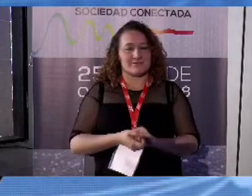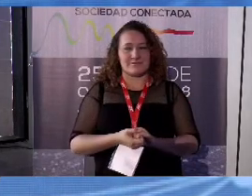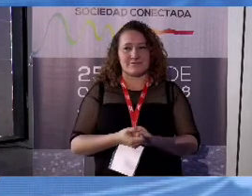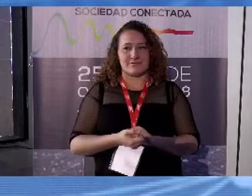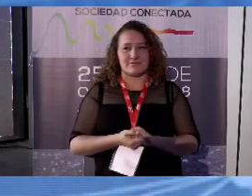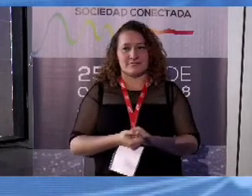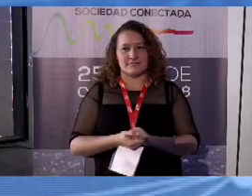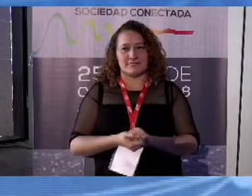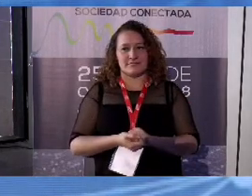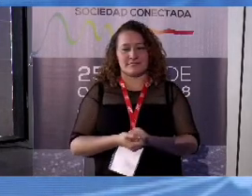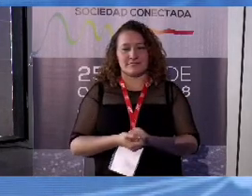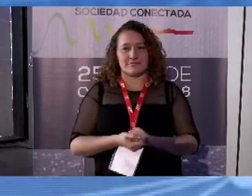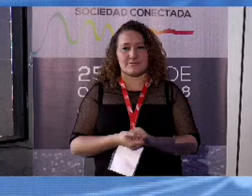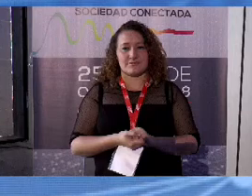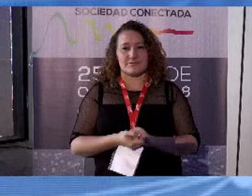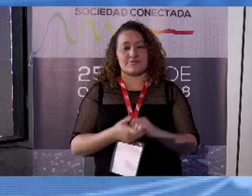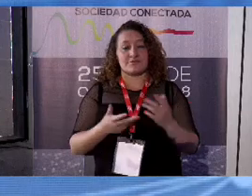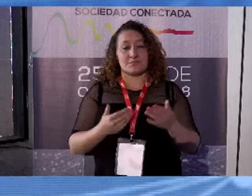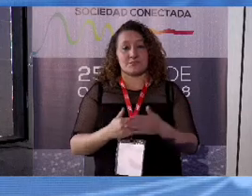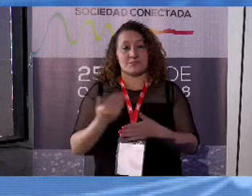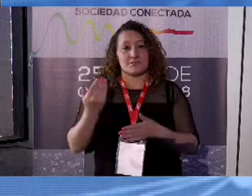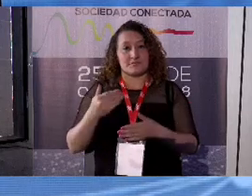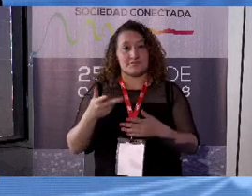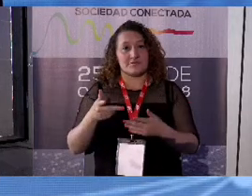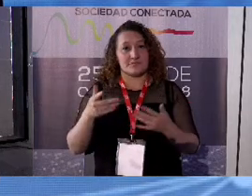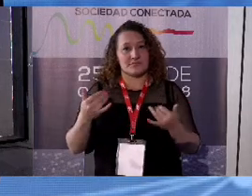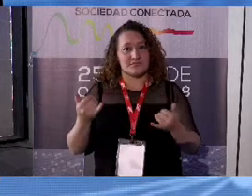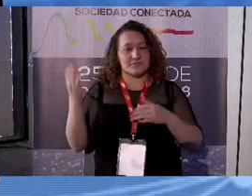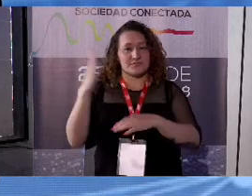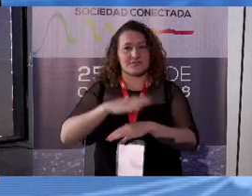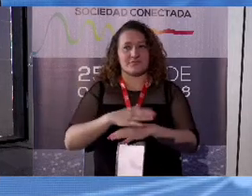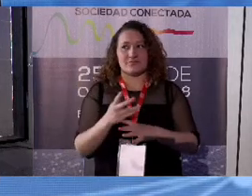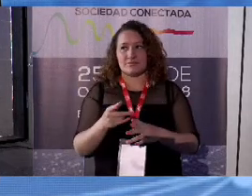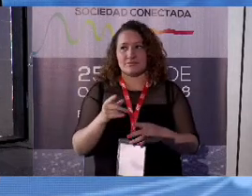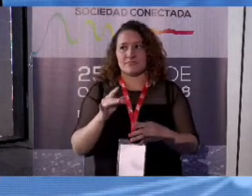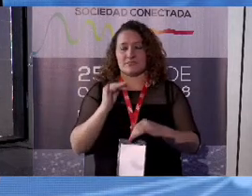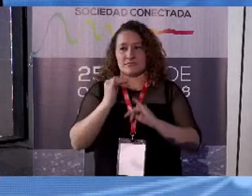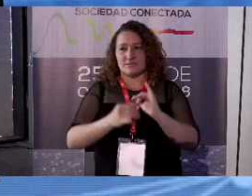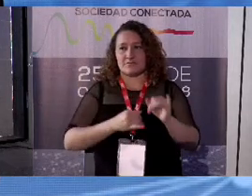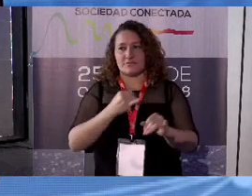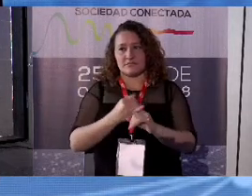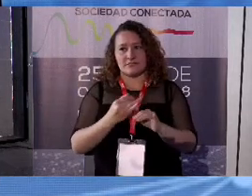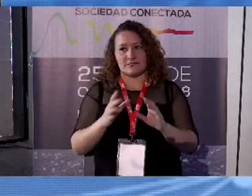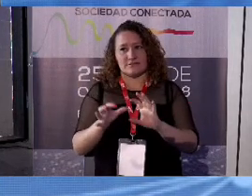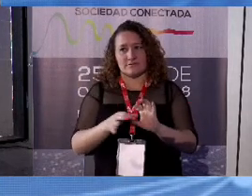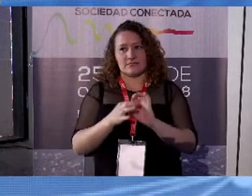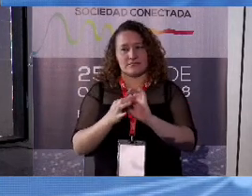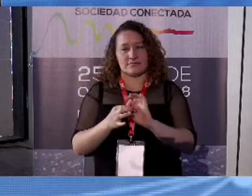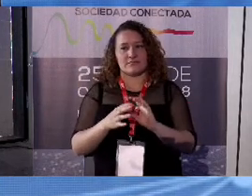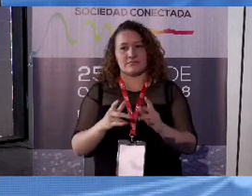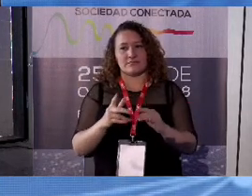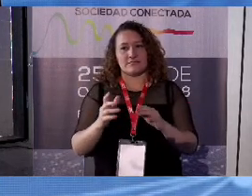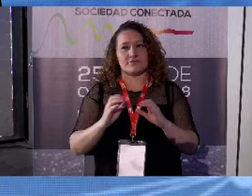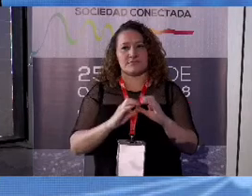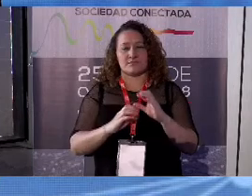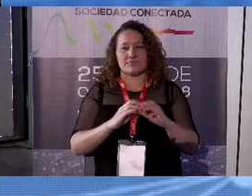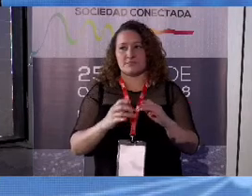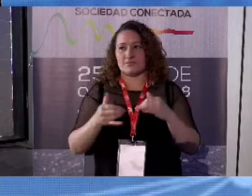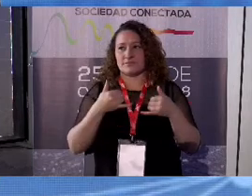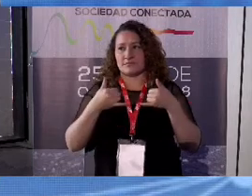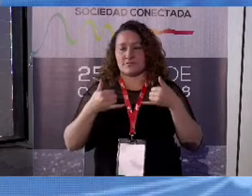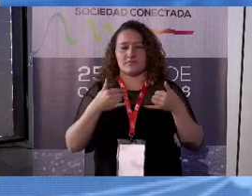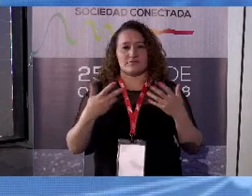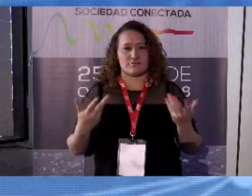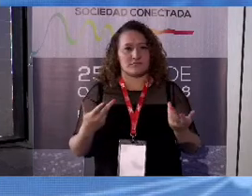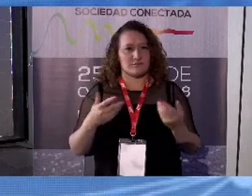speakers iniciamos la jornada con la visión de la unión internacional de telecomunicaciones acerca del estado de los